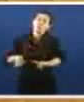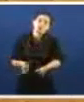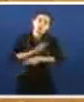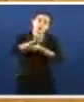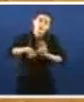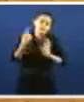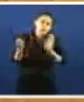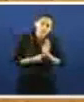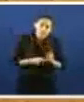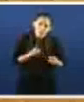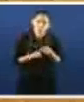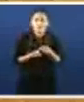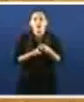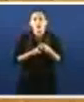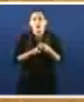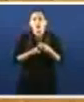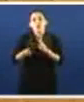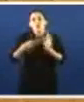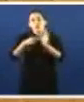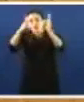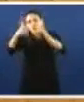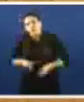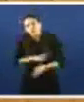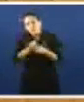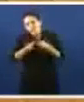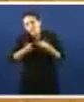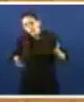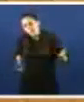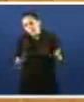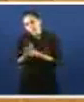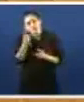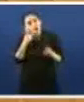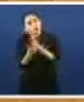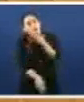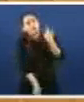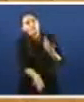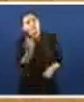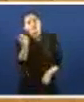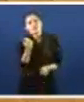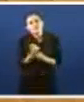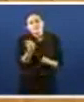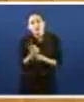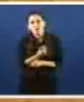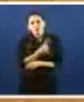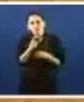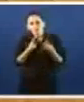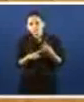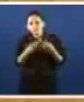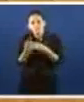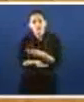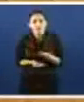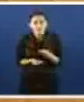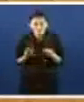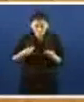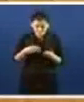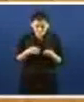laboral eres na administración propostas para valeirar de pescadores e de traballadores os barcos e despedir dende